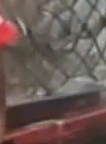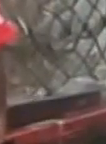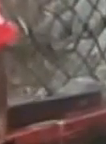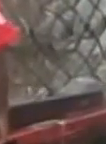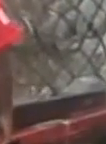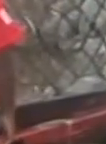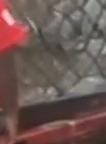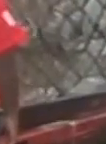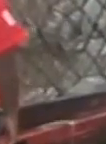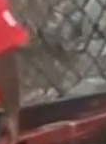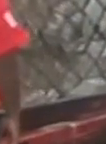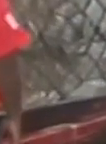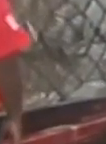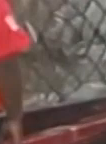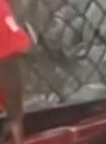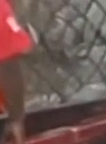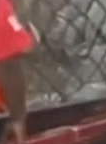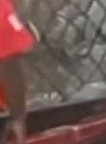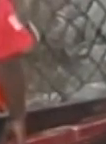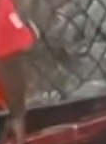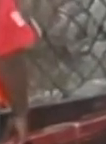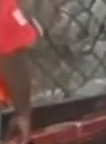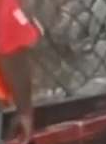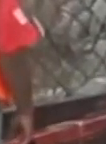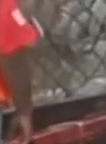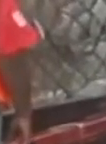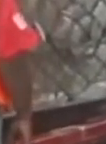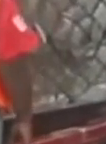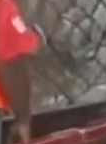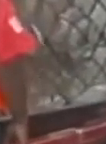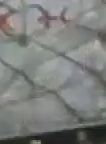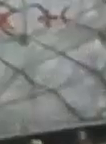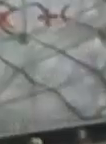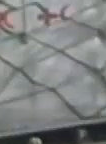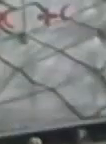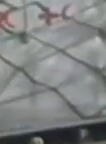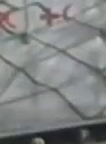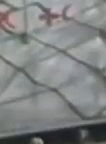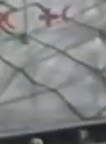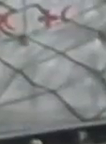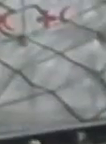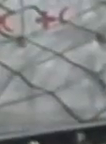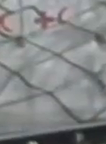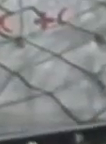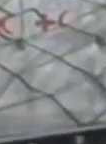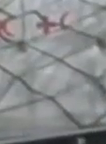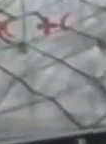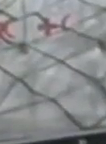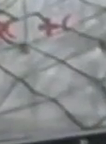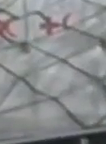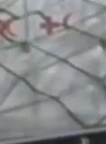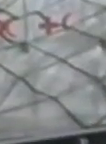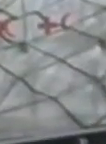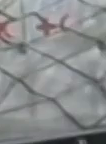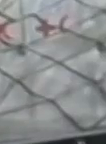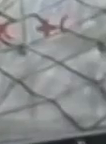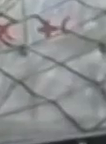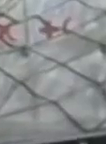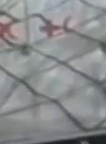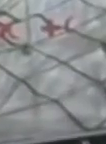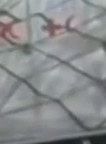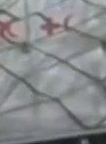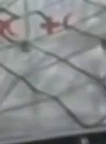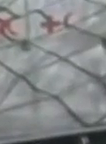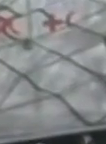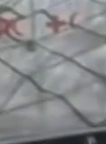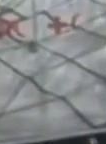ningún problema para recibir este cargamento, que además viene a suplir un poco lo que es el tema del